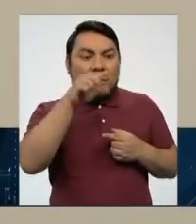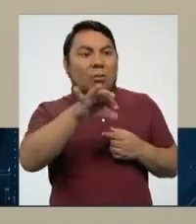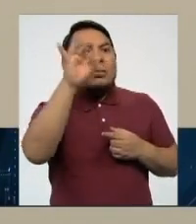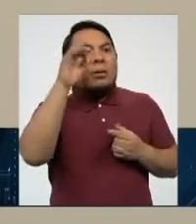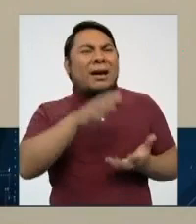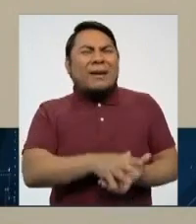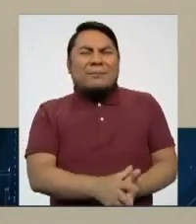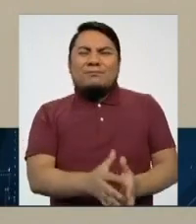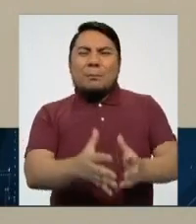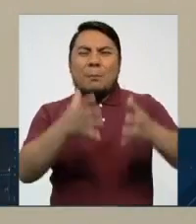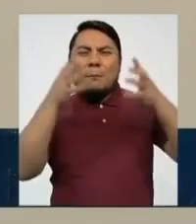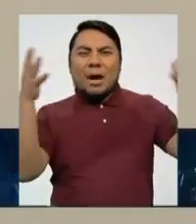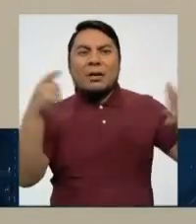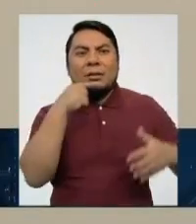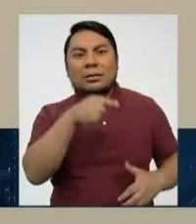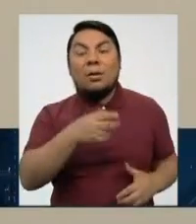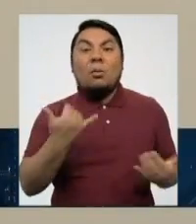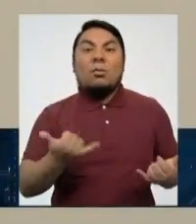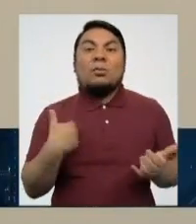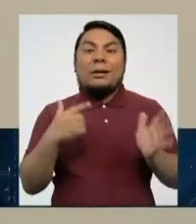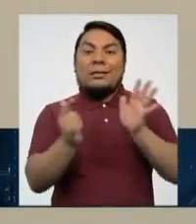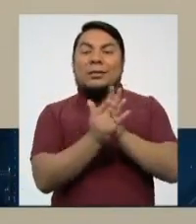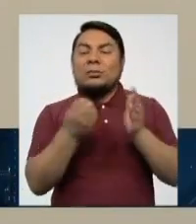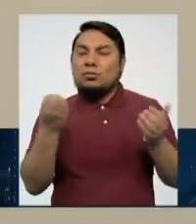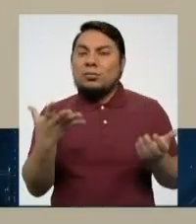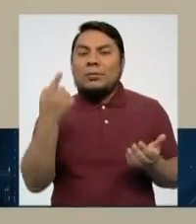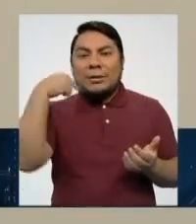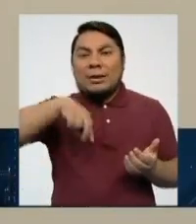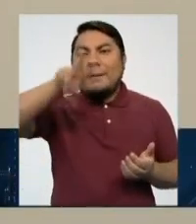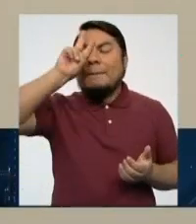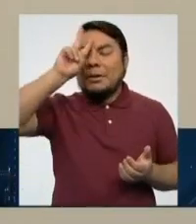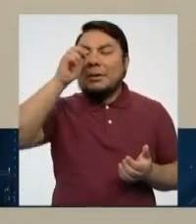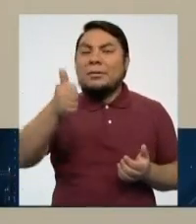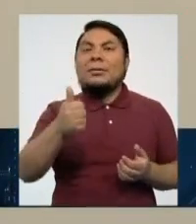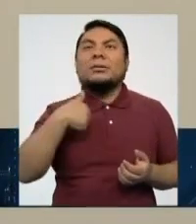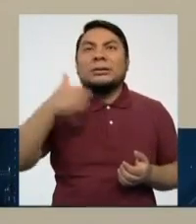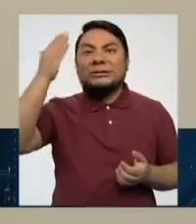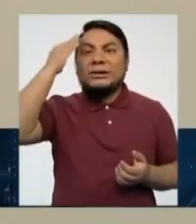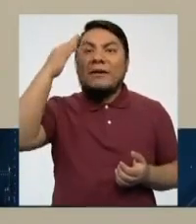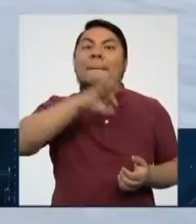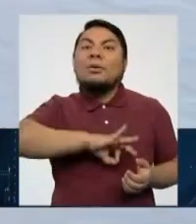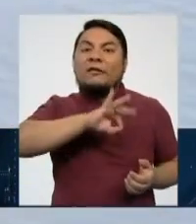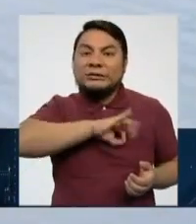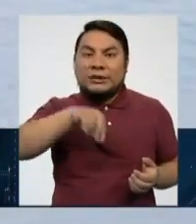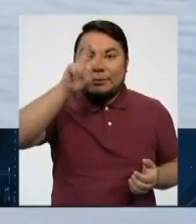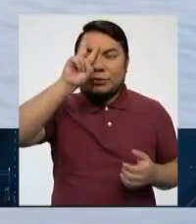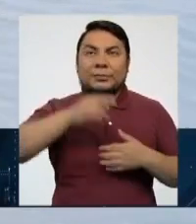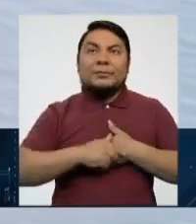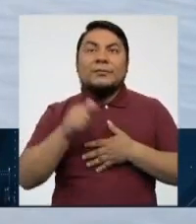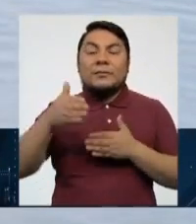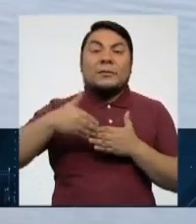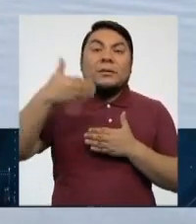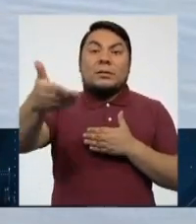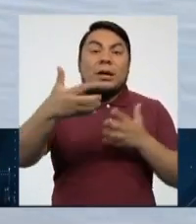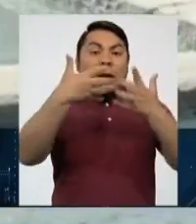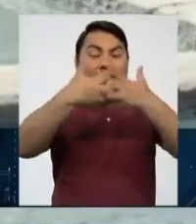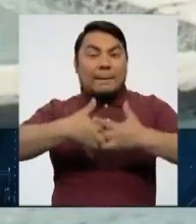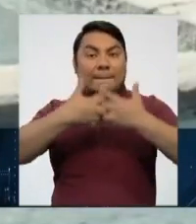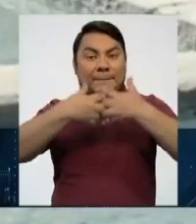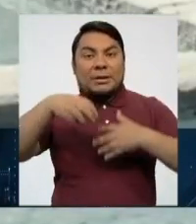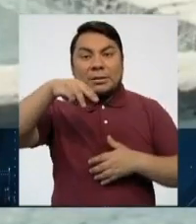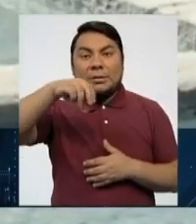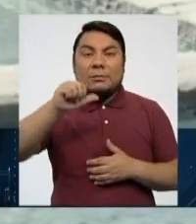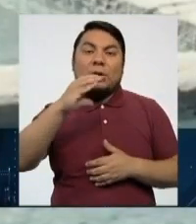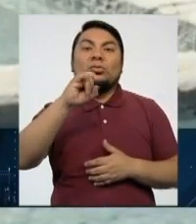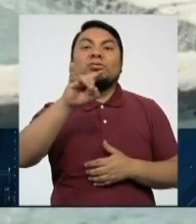hablando de una ley buenísima para nuestro país, entonces tenemos que saber aprovechar ello. En adelante, la empresa Macusani